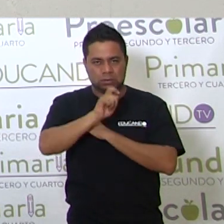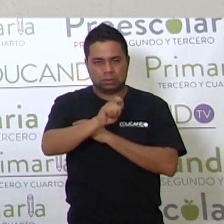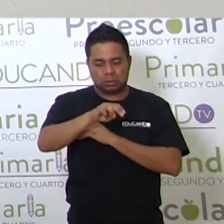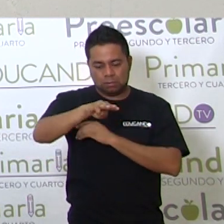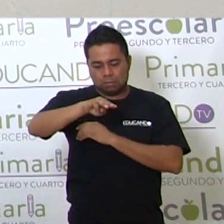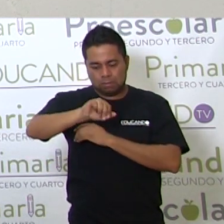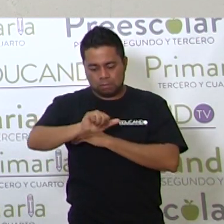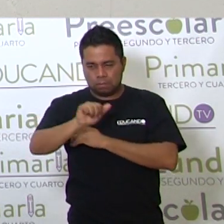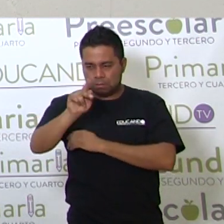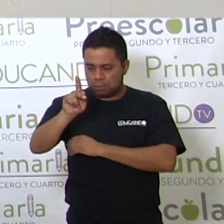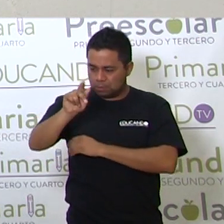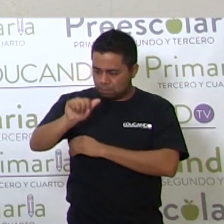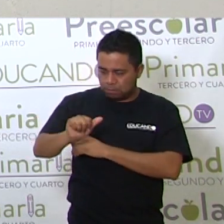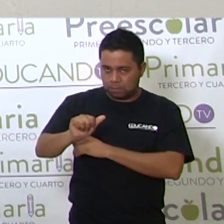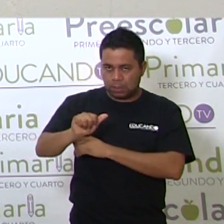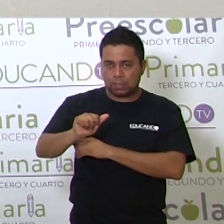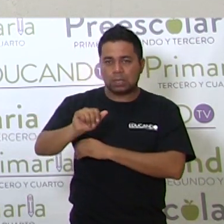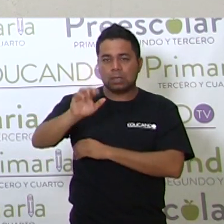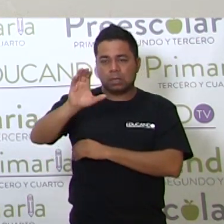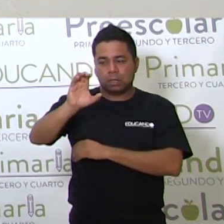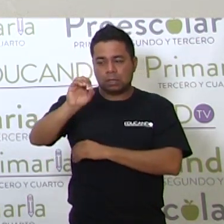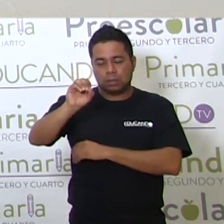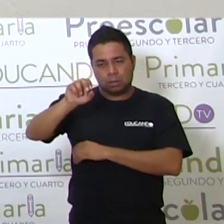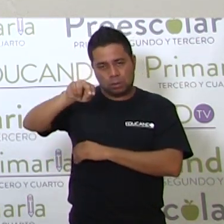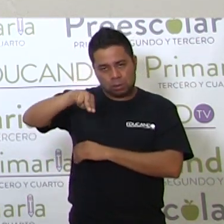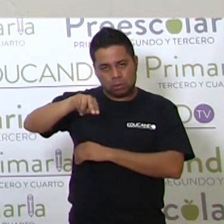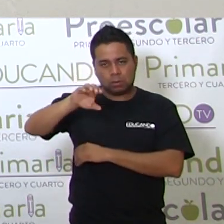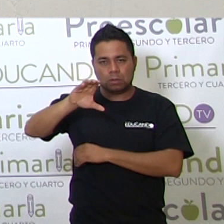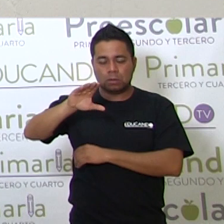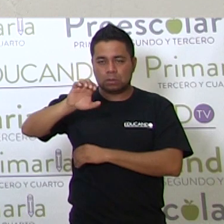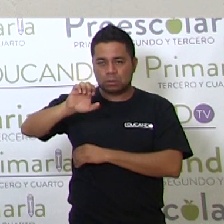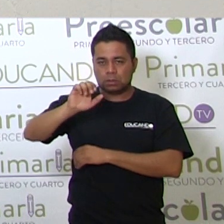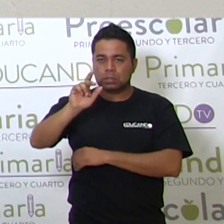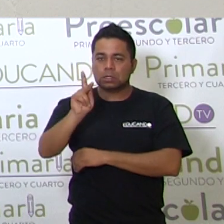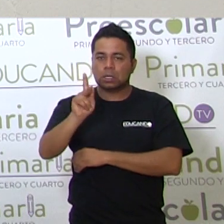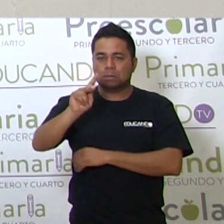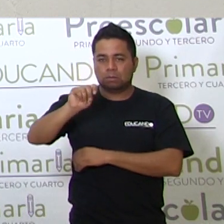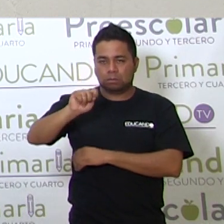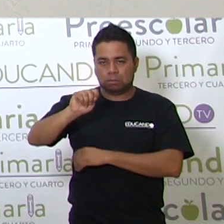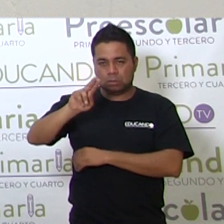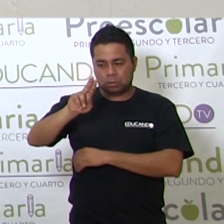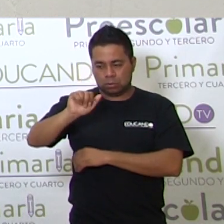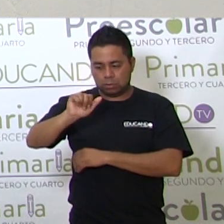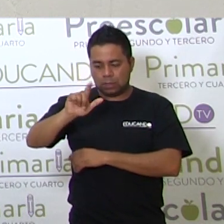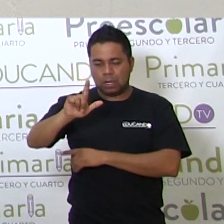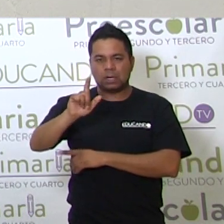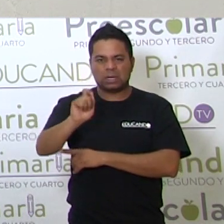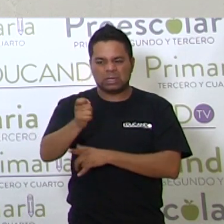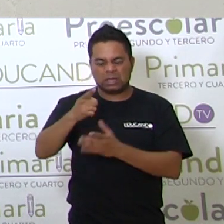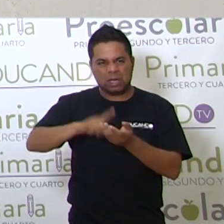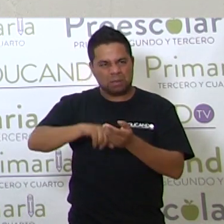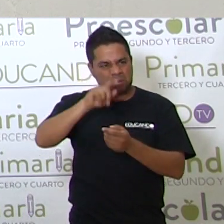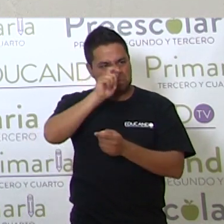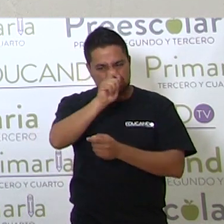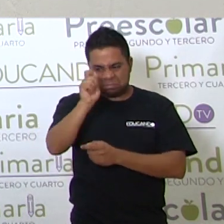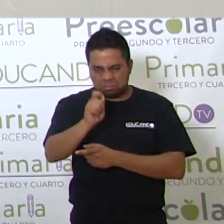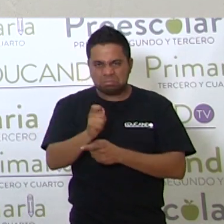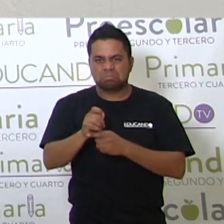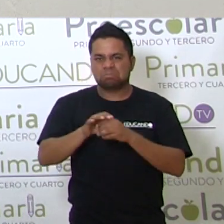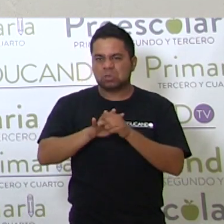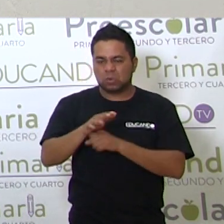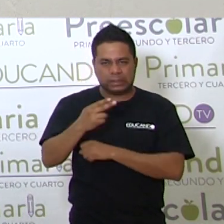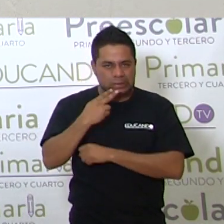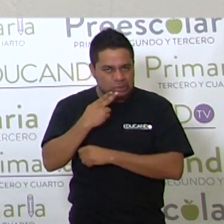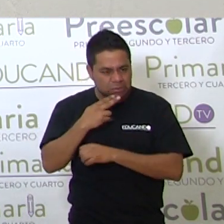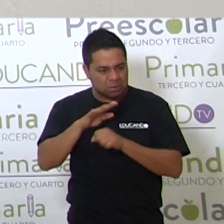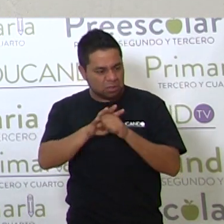las cosas o los elementos que configuran a un mapa conceptual y para qué nos sirve o su función de un